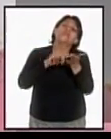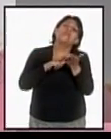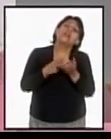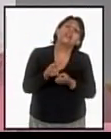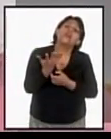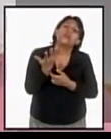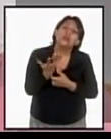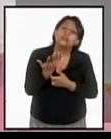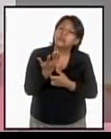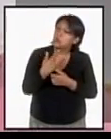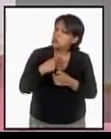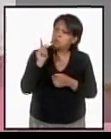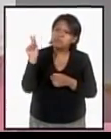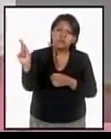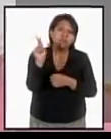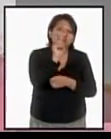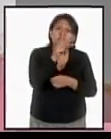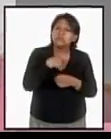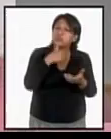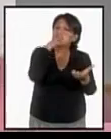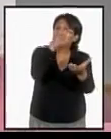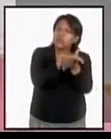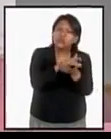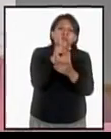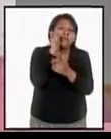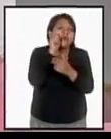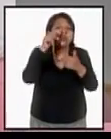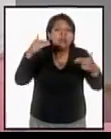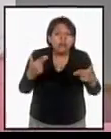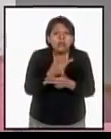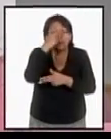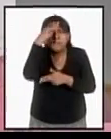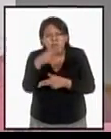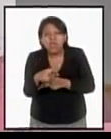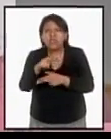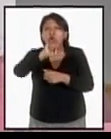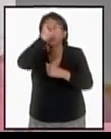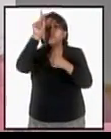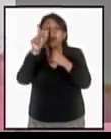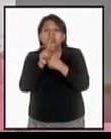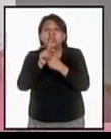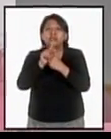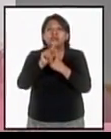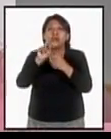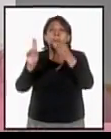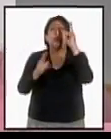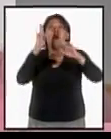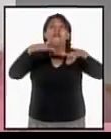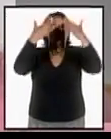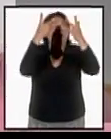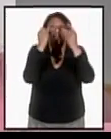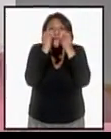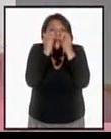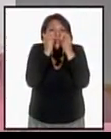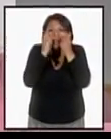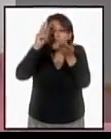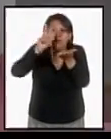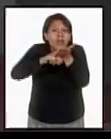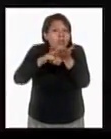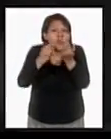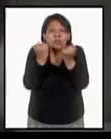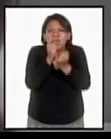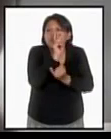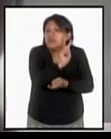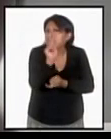Lo mismo vale la vida de mi esposo, sea mexicano, sea extranjero, sea hasta extraterrestre si quieren. Vale lo mismo la vida de una